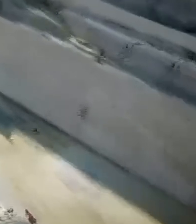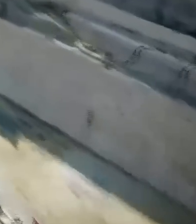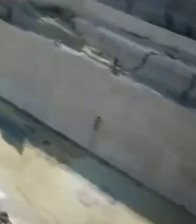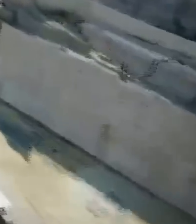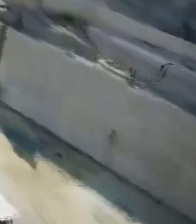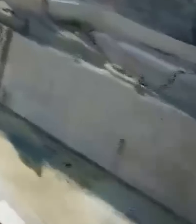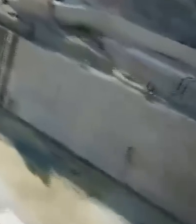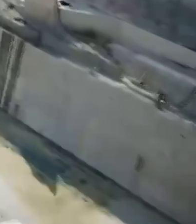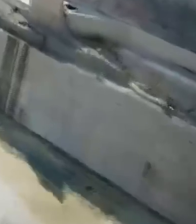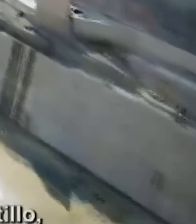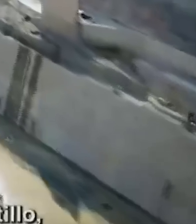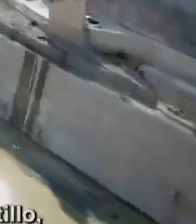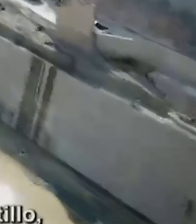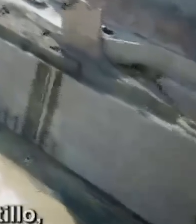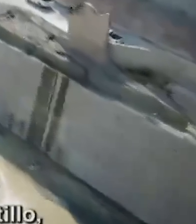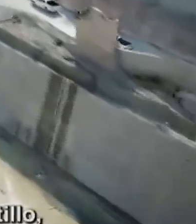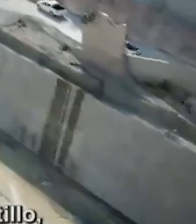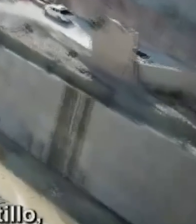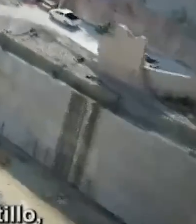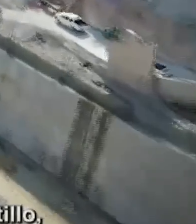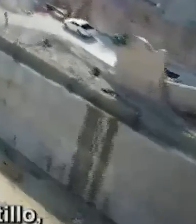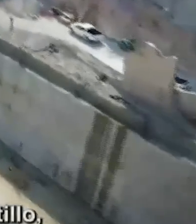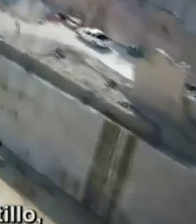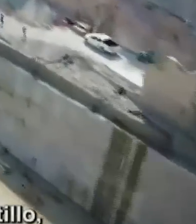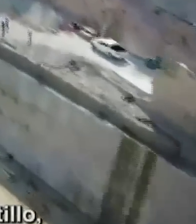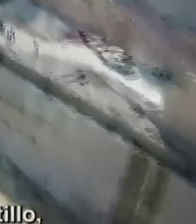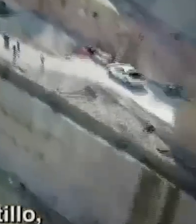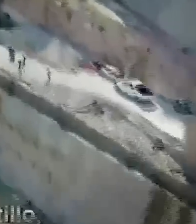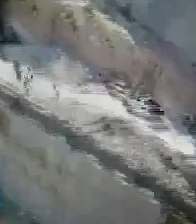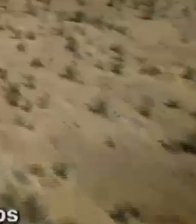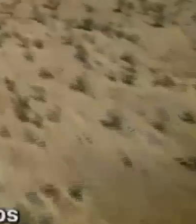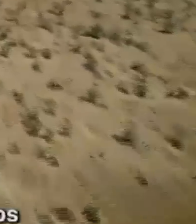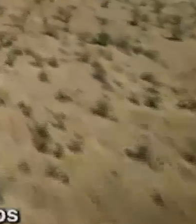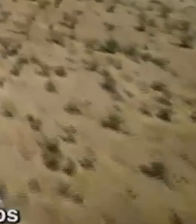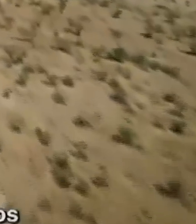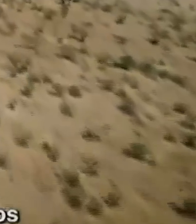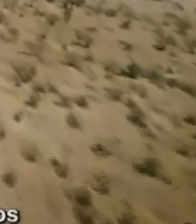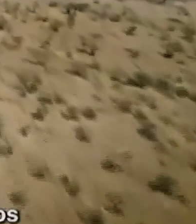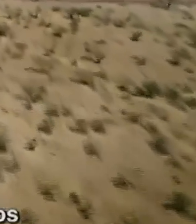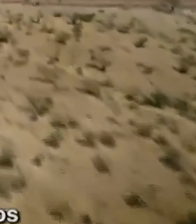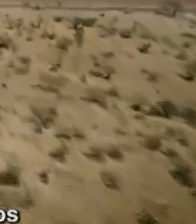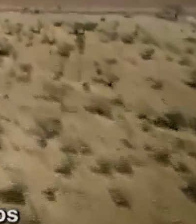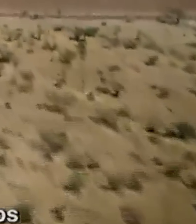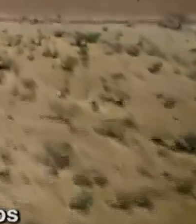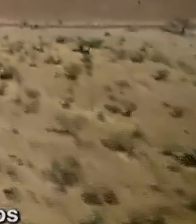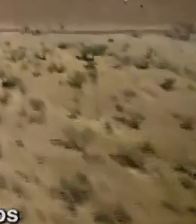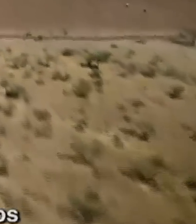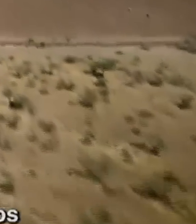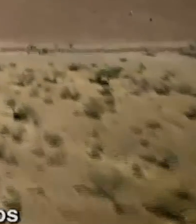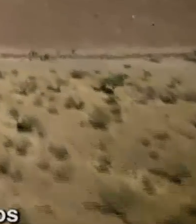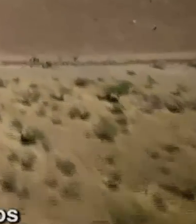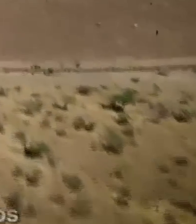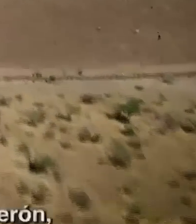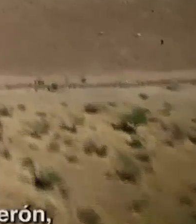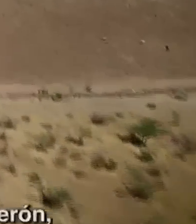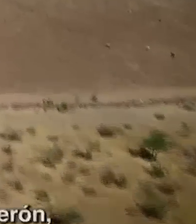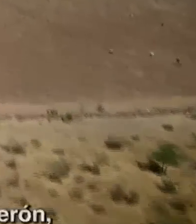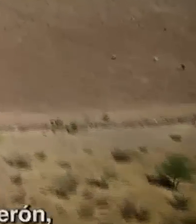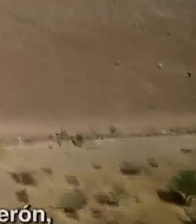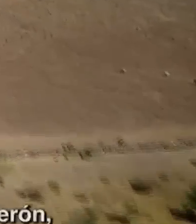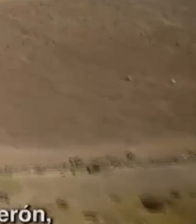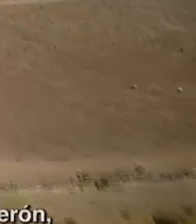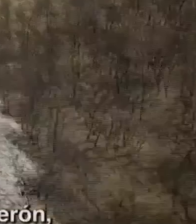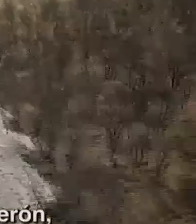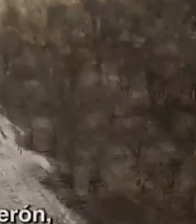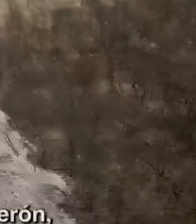7,646.56 millones de pesos, se avanza en la adecuación de la presa El Zapotillo, así como en la construcción de los acueductos El Zapotillo, El